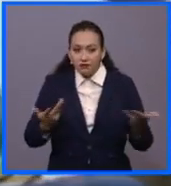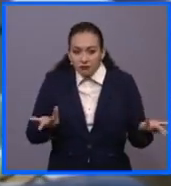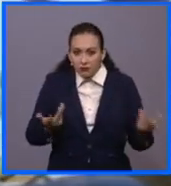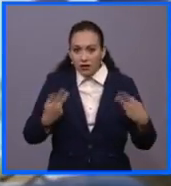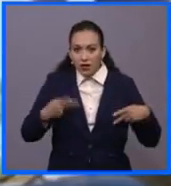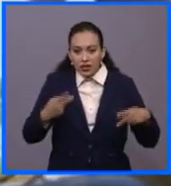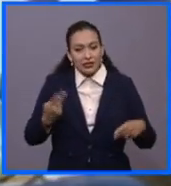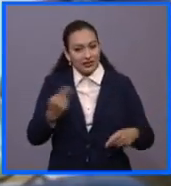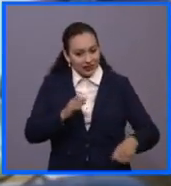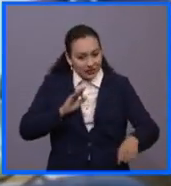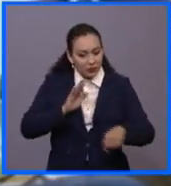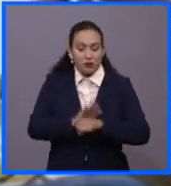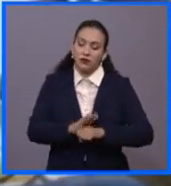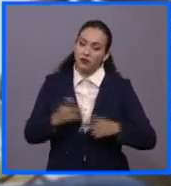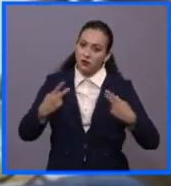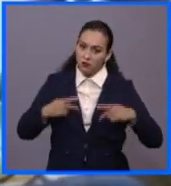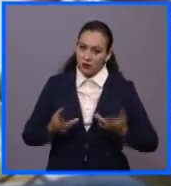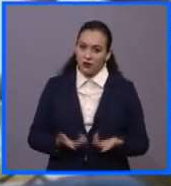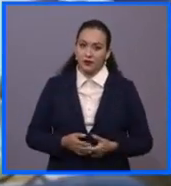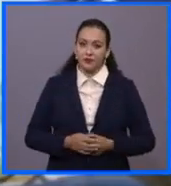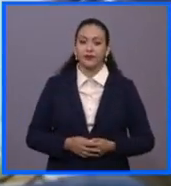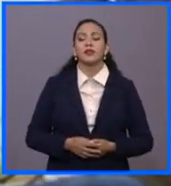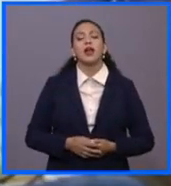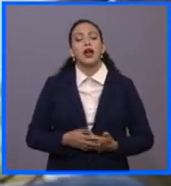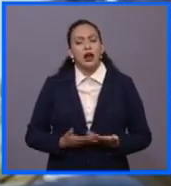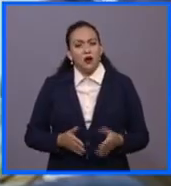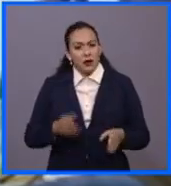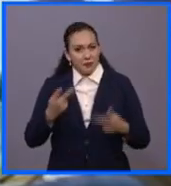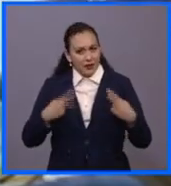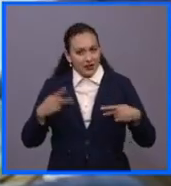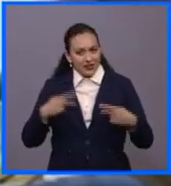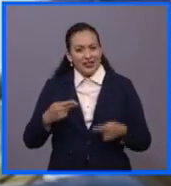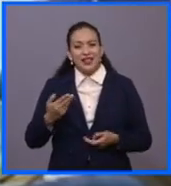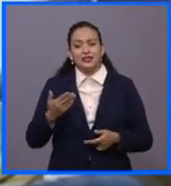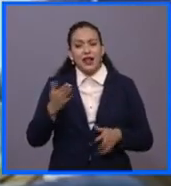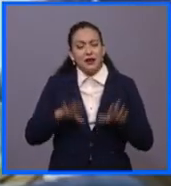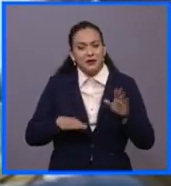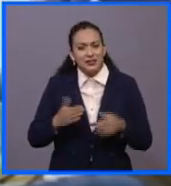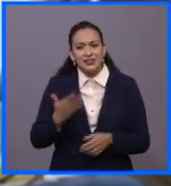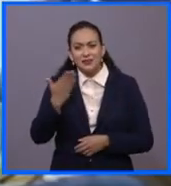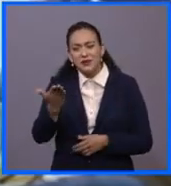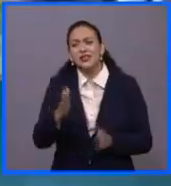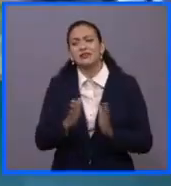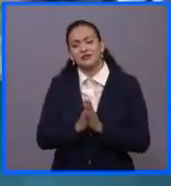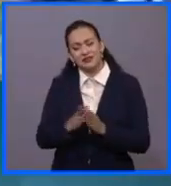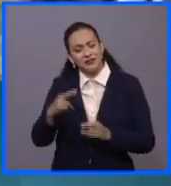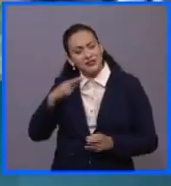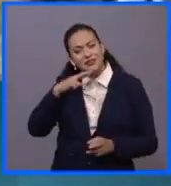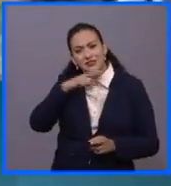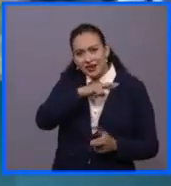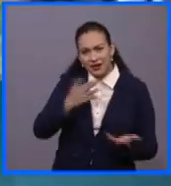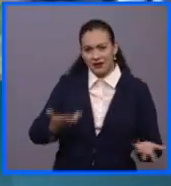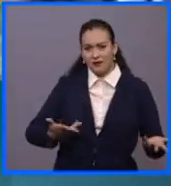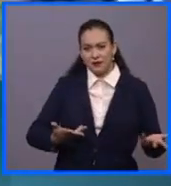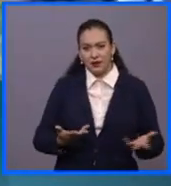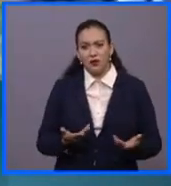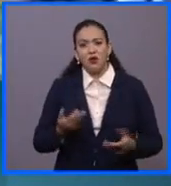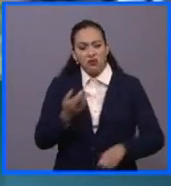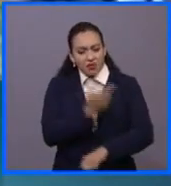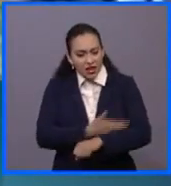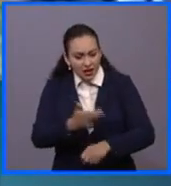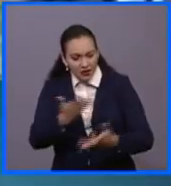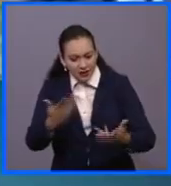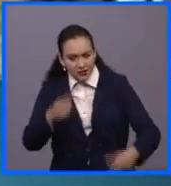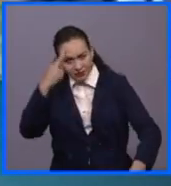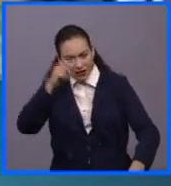la justicia agraria, señalaron los panelistas, es la expeditez en la impartición de esta. Tenemos un marco